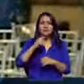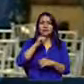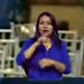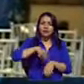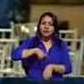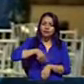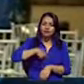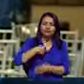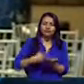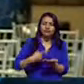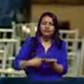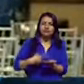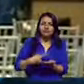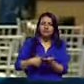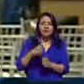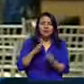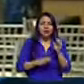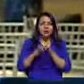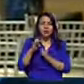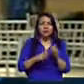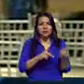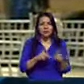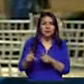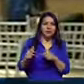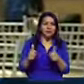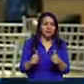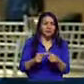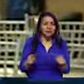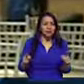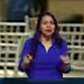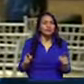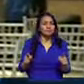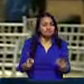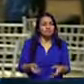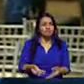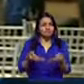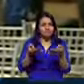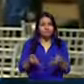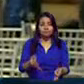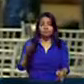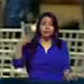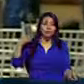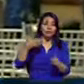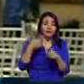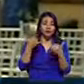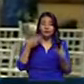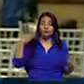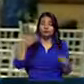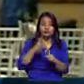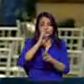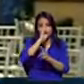análisis, muchas horas de evaluación, muchas horas de planificación. Pero tengan la absoluta seguridad que el único objetivo que se cumple es el respeto absoluto a la voluntad de la gente.